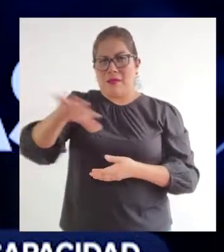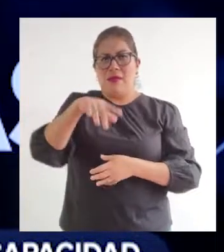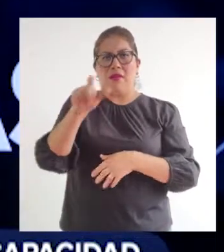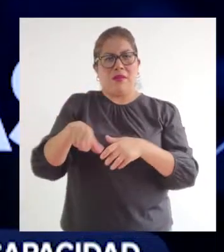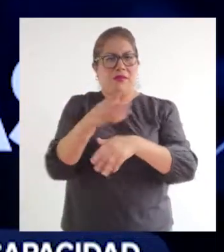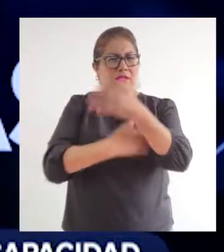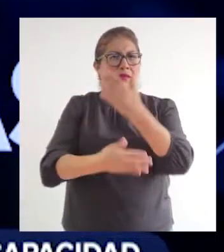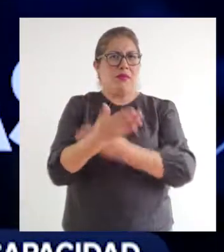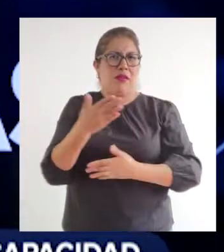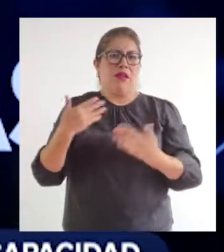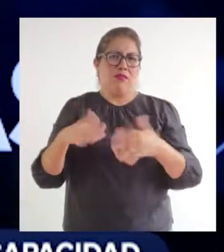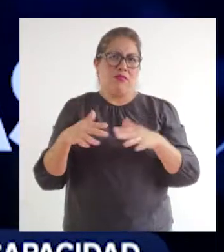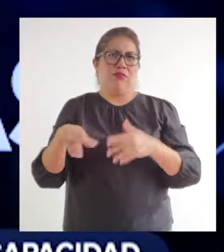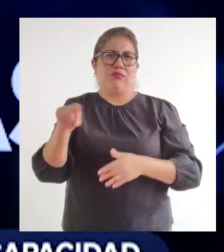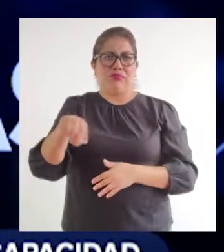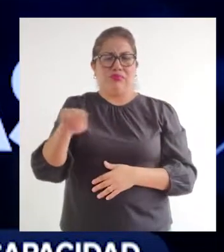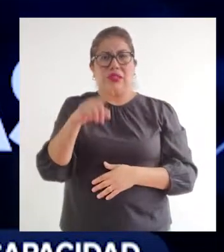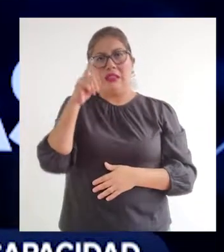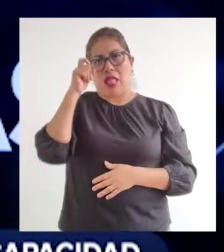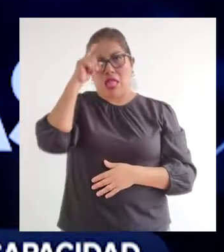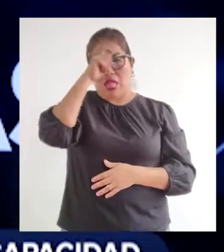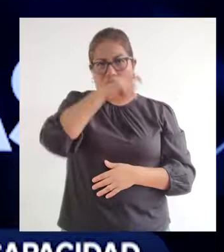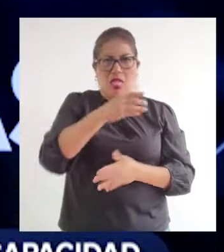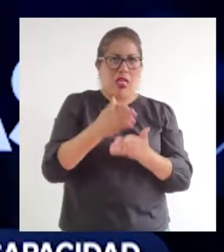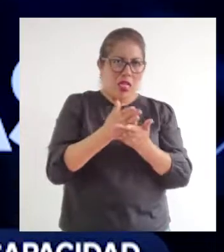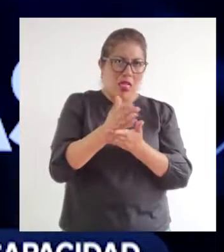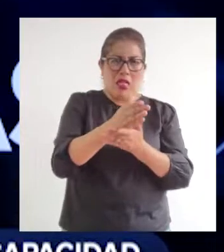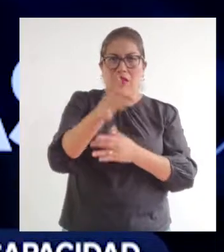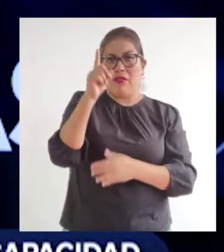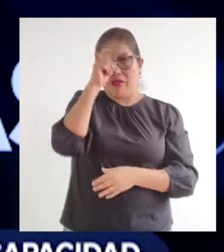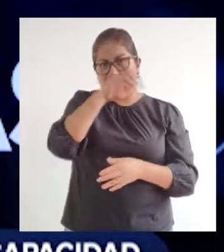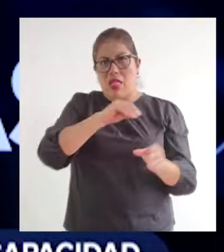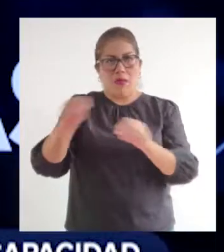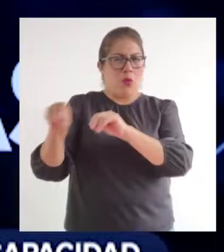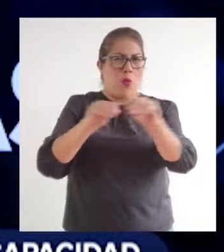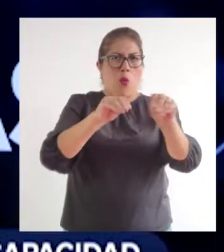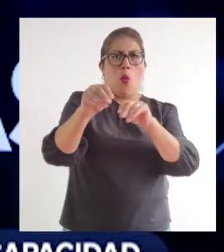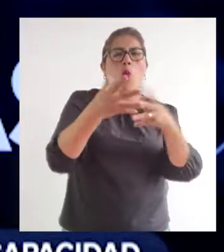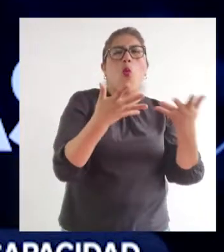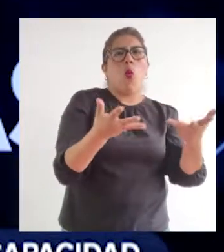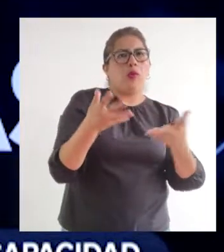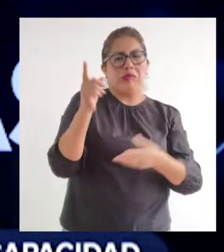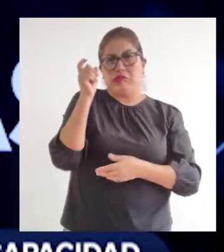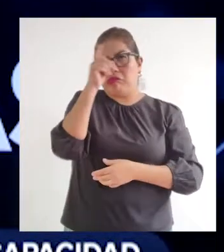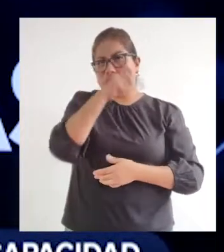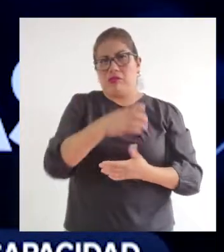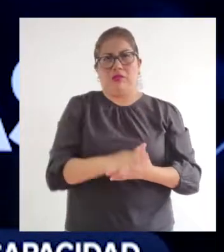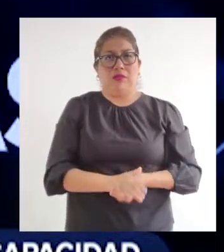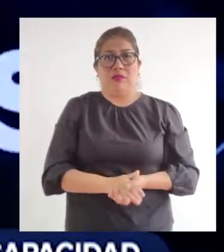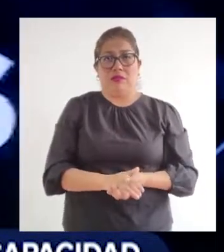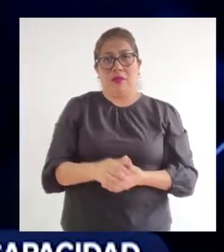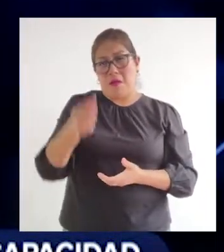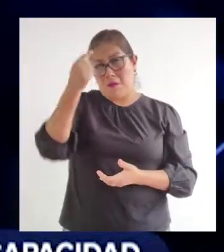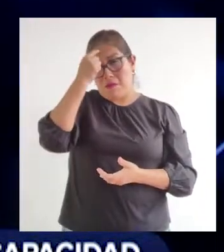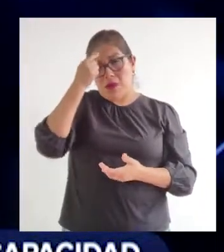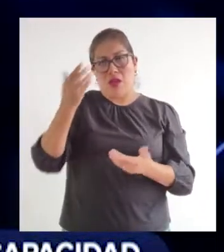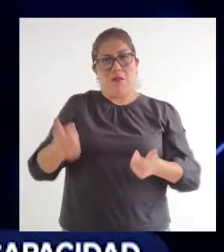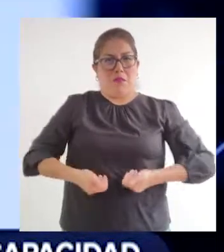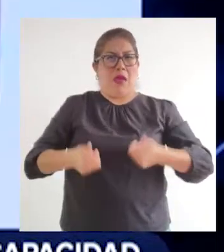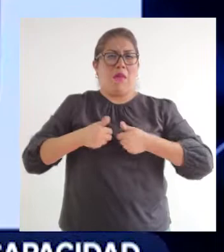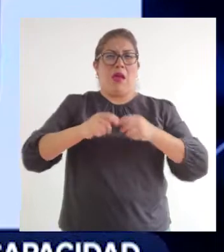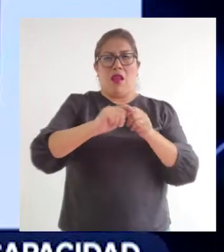discapacidad tienen que atravesar por un auténtico viacrucis al momento de movilizarse por la ciudad. Y no estamos hablando de